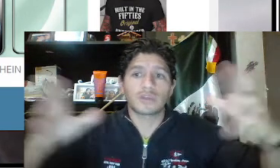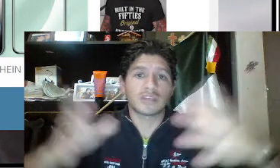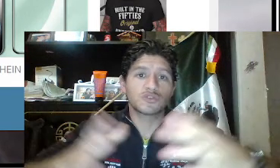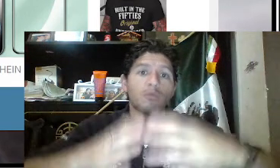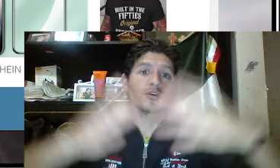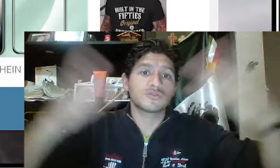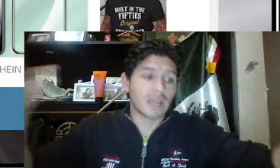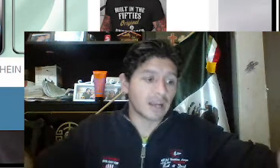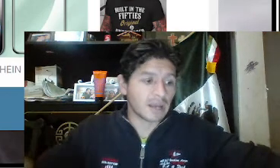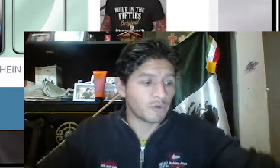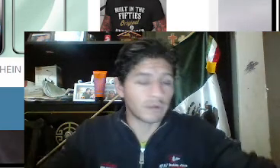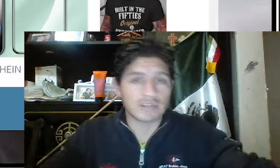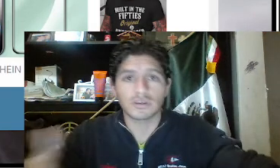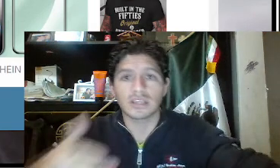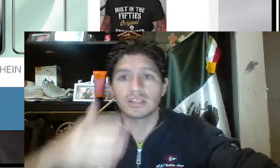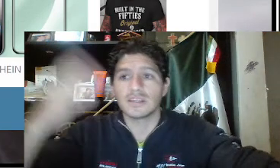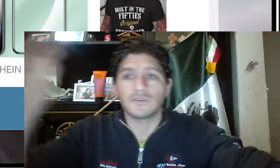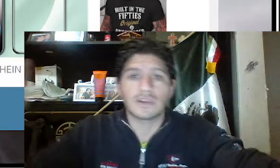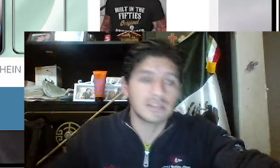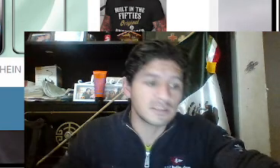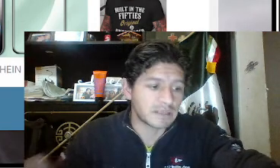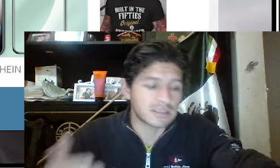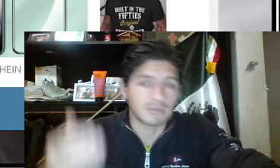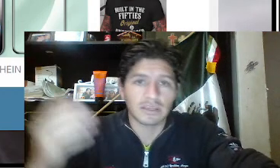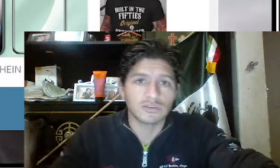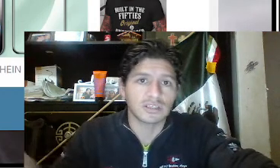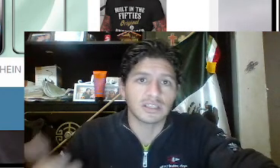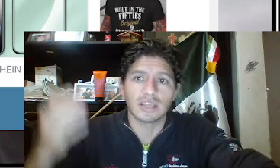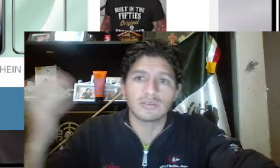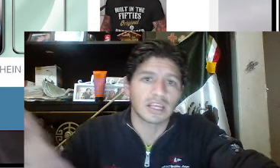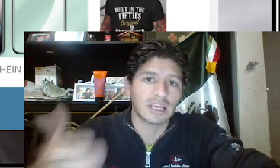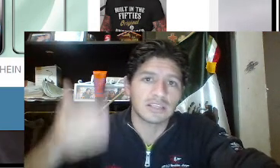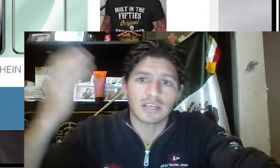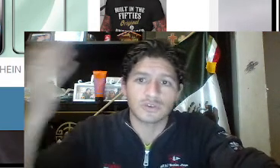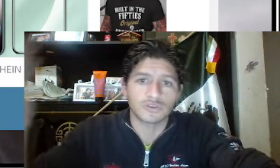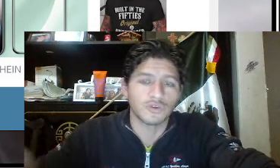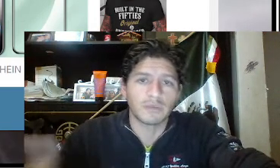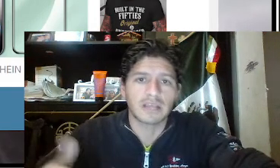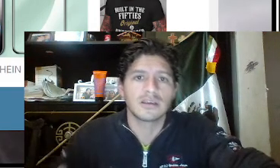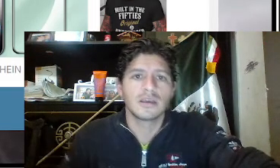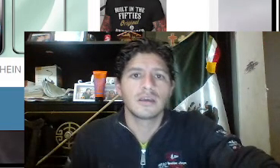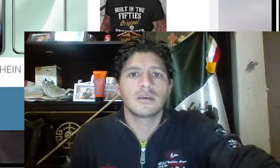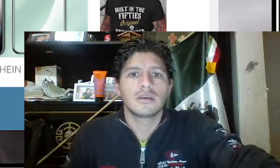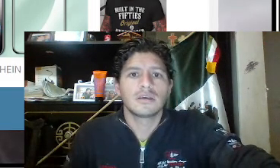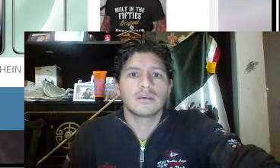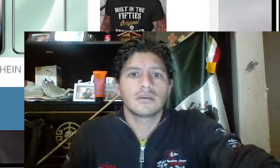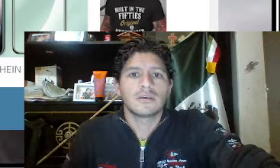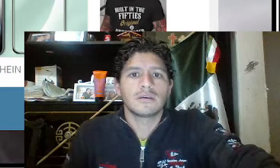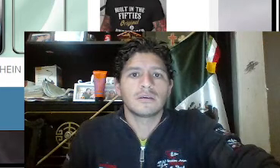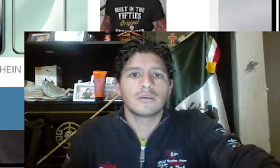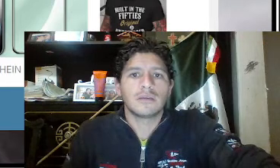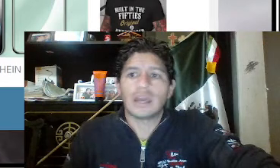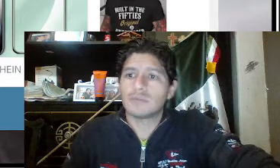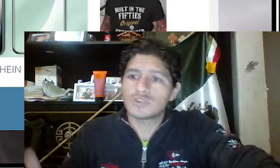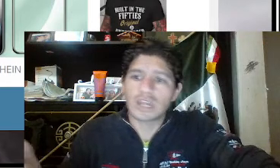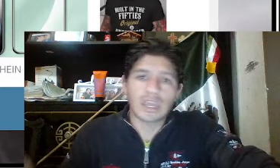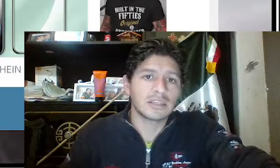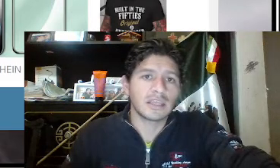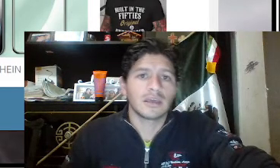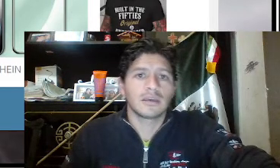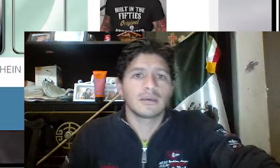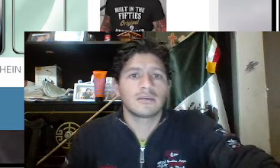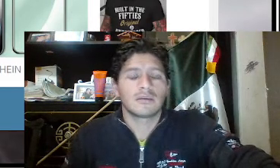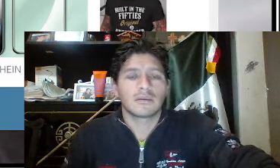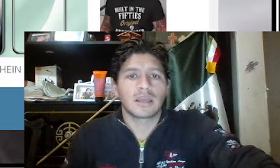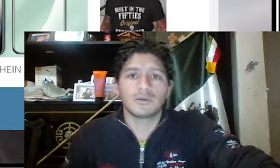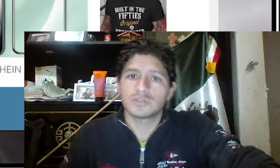mayor porque somos una gran población que tiene diferentes pensamientos, criterios, creencias, costumbres. Y hay mucha